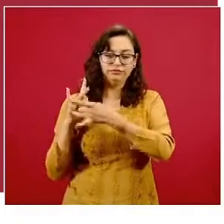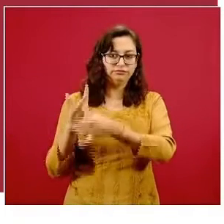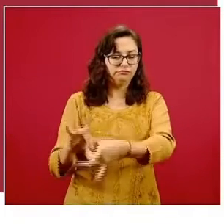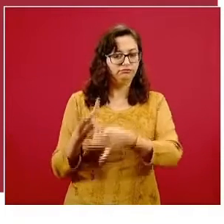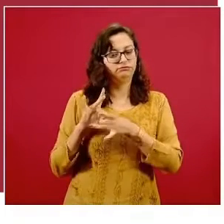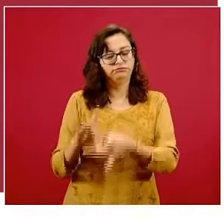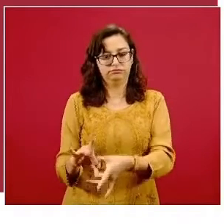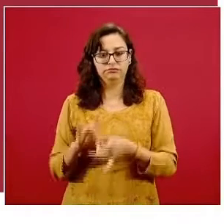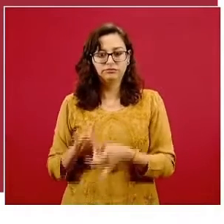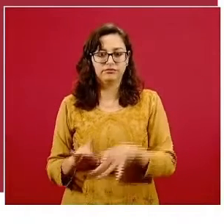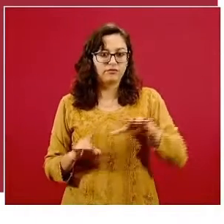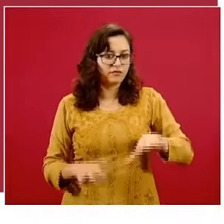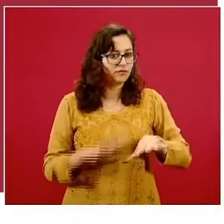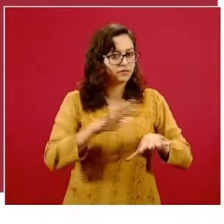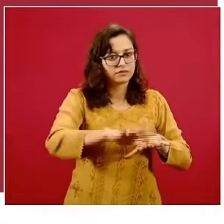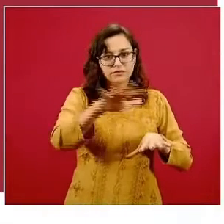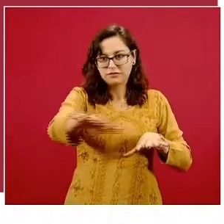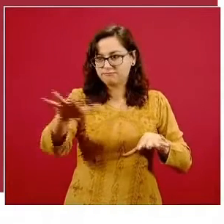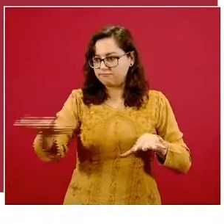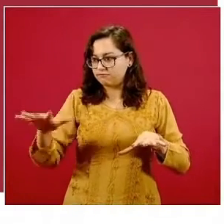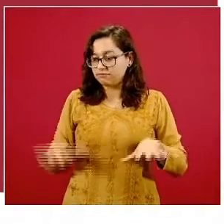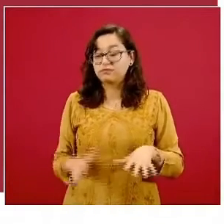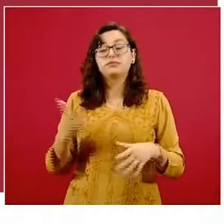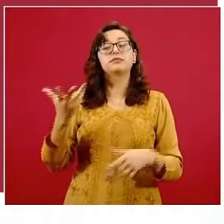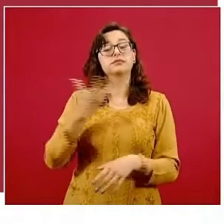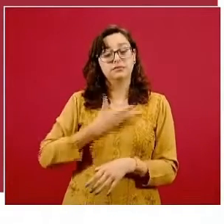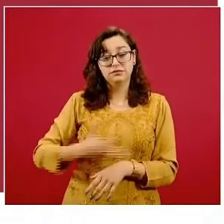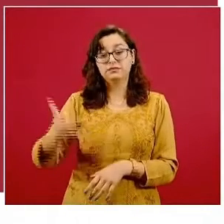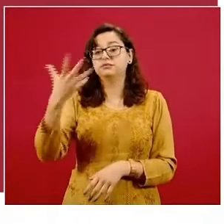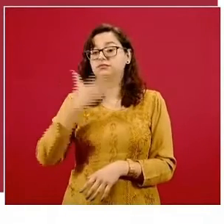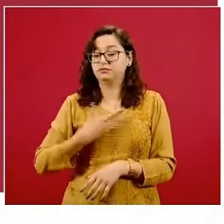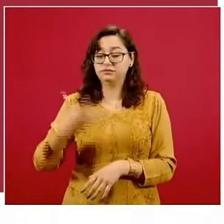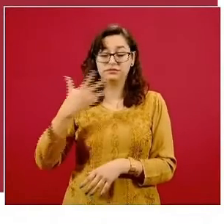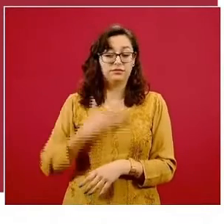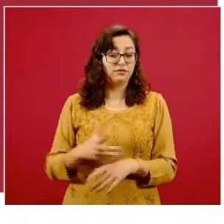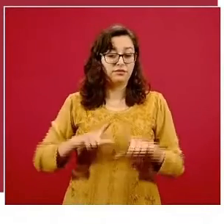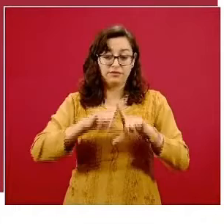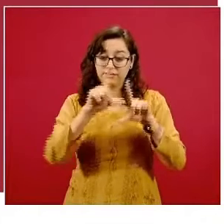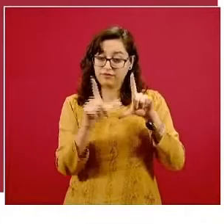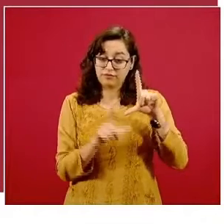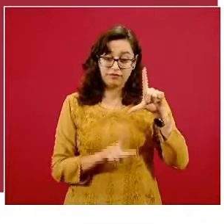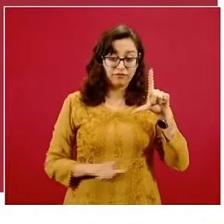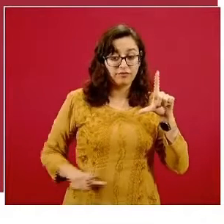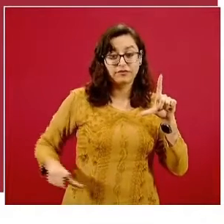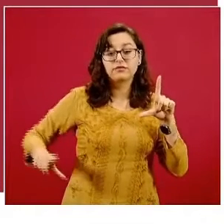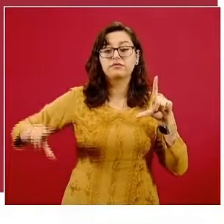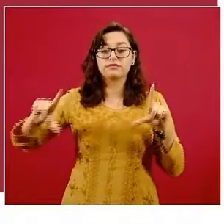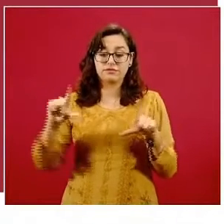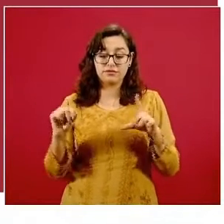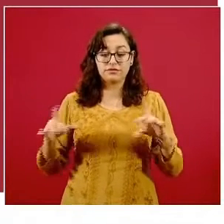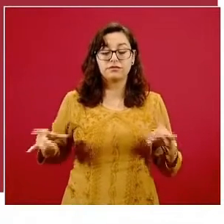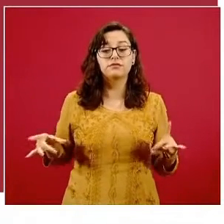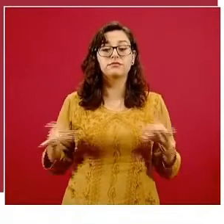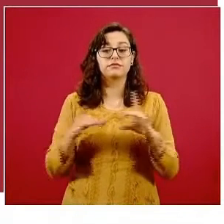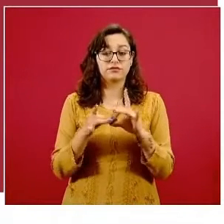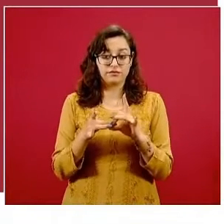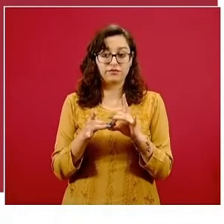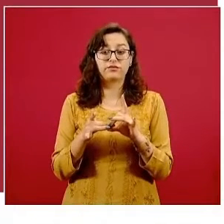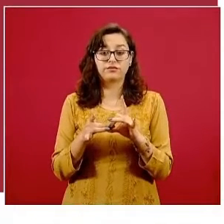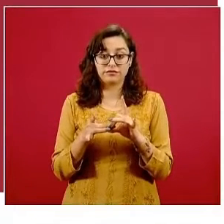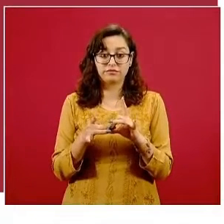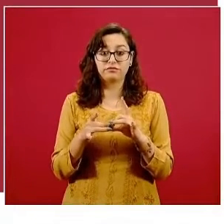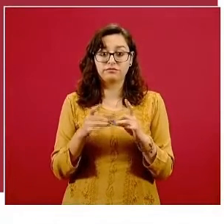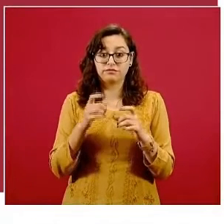biológica, agrobiológica que se regenera en las milpas a lo largo y ancho del territorio está asociada a